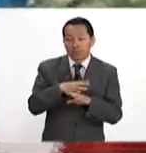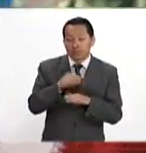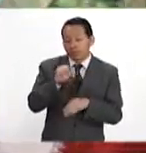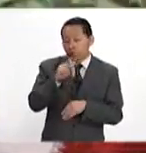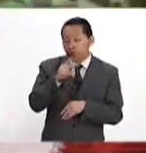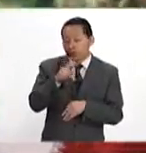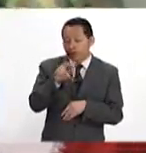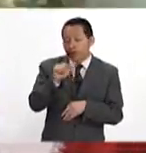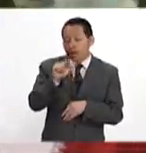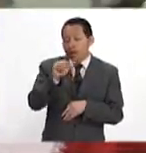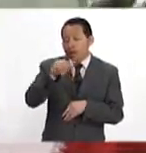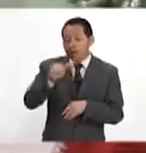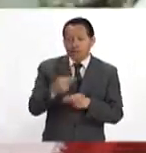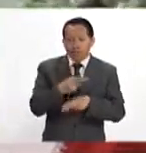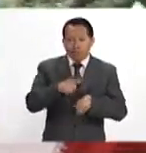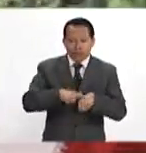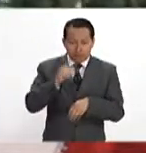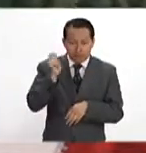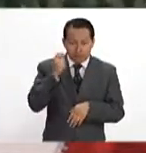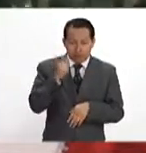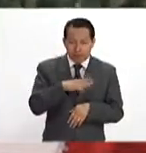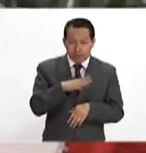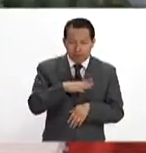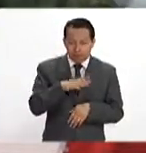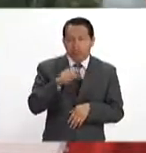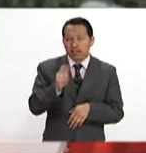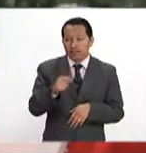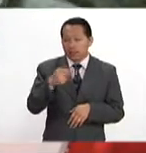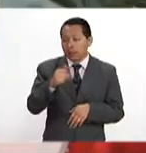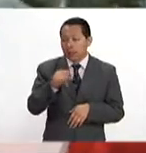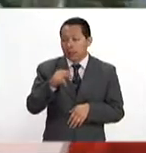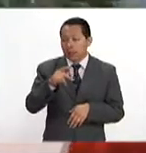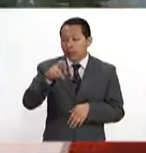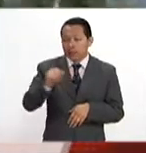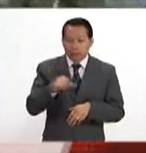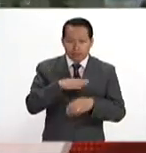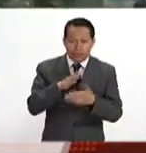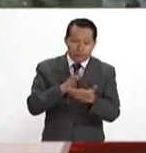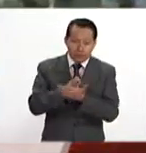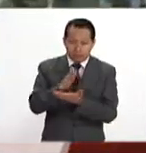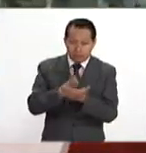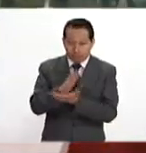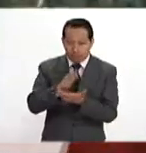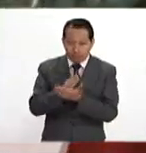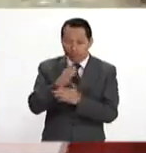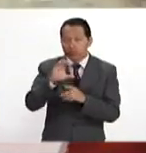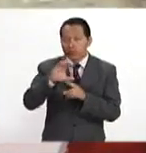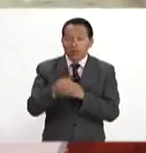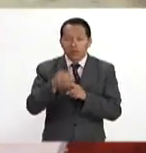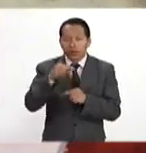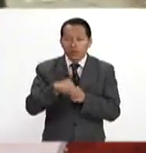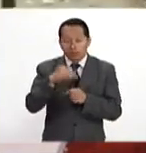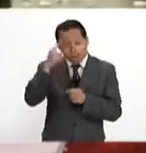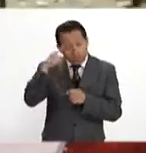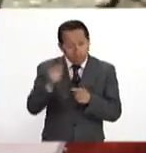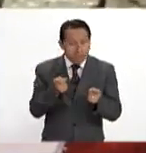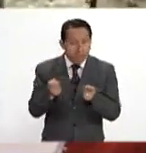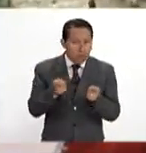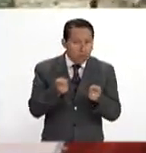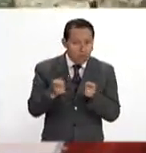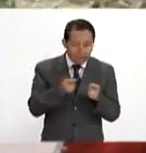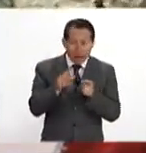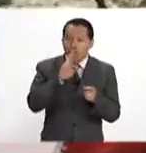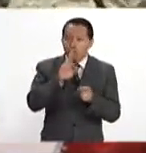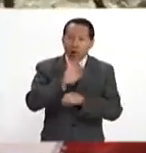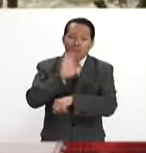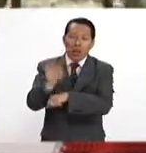Alianza Nacional de Nigeria afirmó que hackers se infiltraron en la base de datos de la Comisión Electoral para manipular los resultados